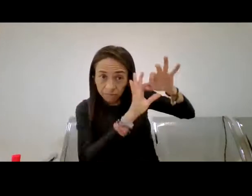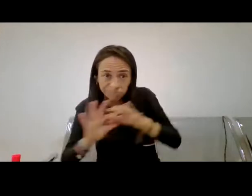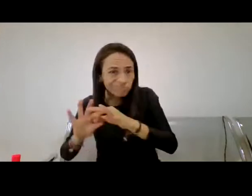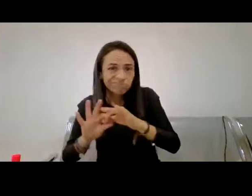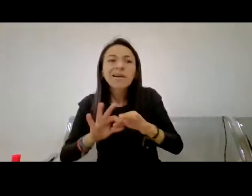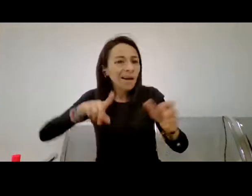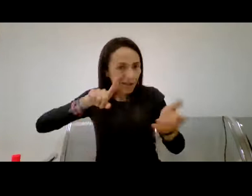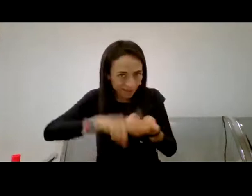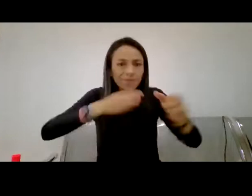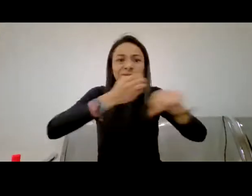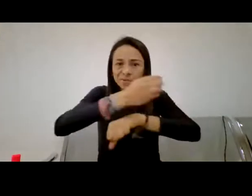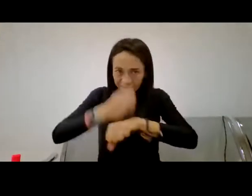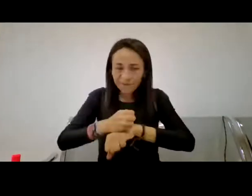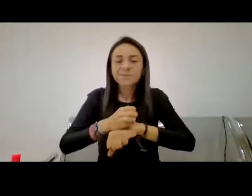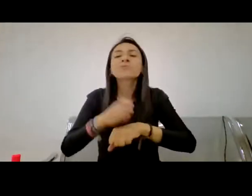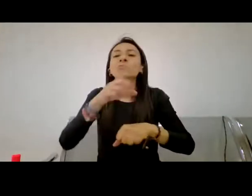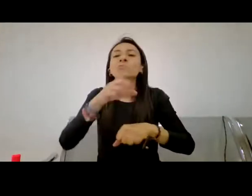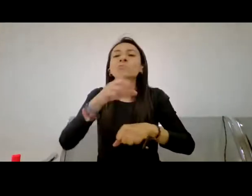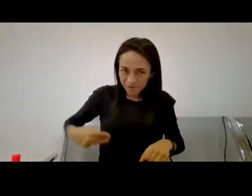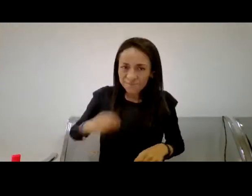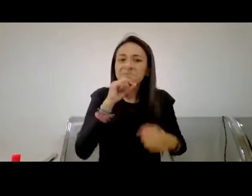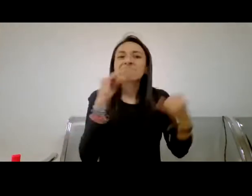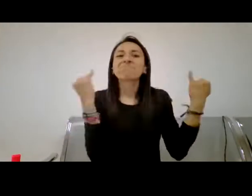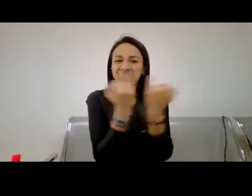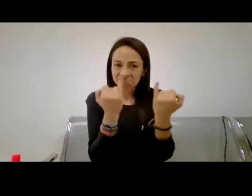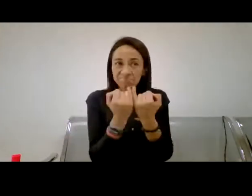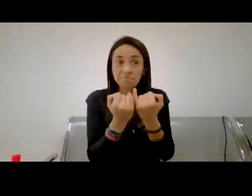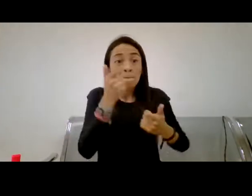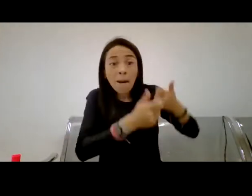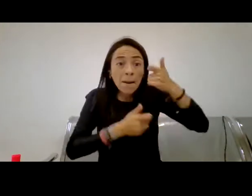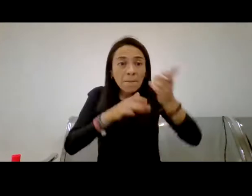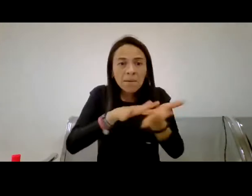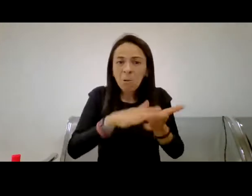de gobiernos municipales, no en todos los casos, pero en algunos sí.